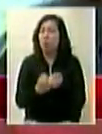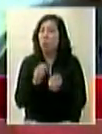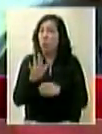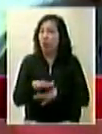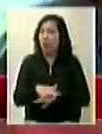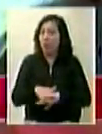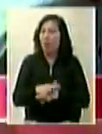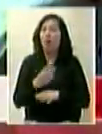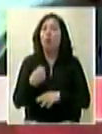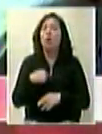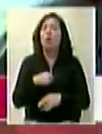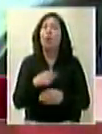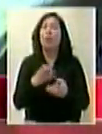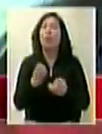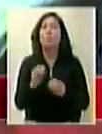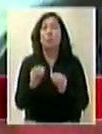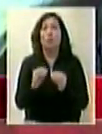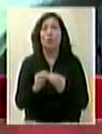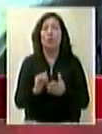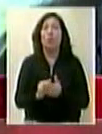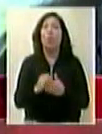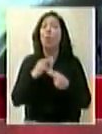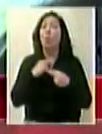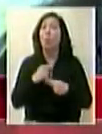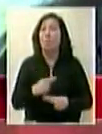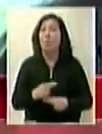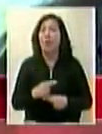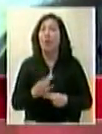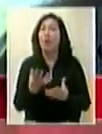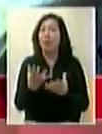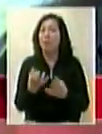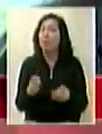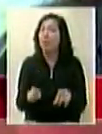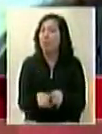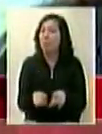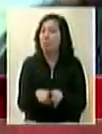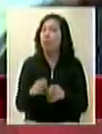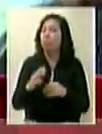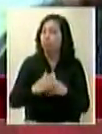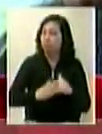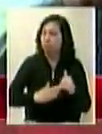gestión. Nosotros queremos soporte humano, queremos también soporte en